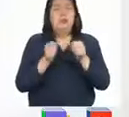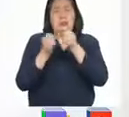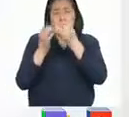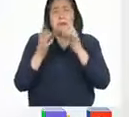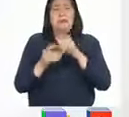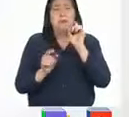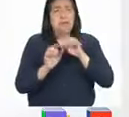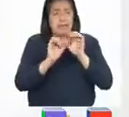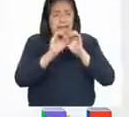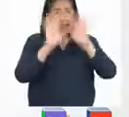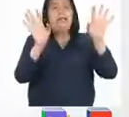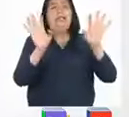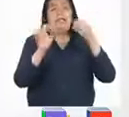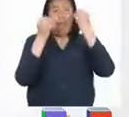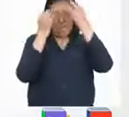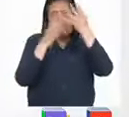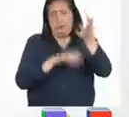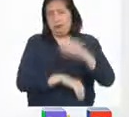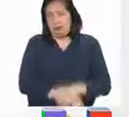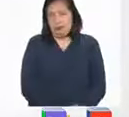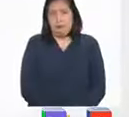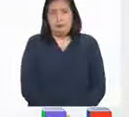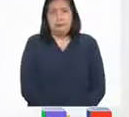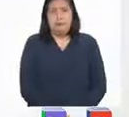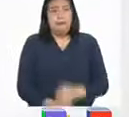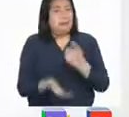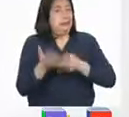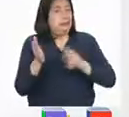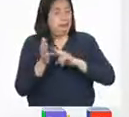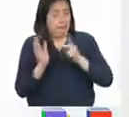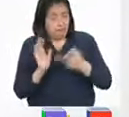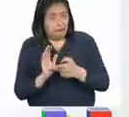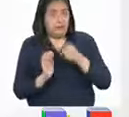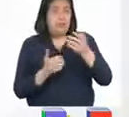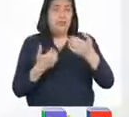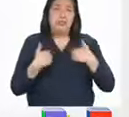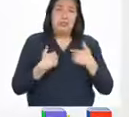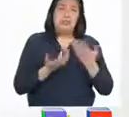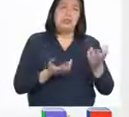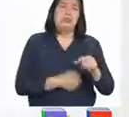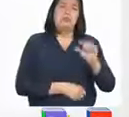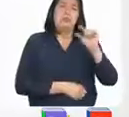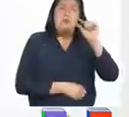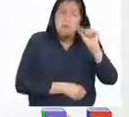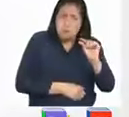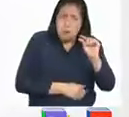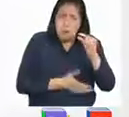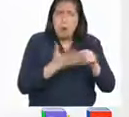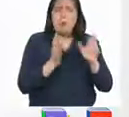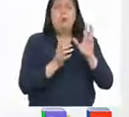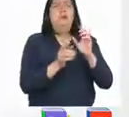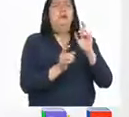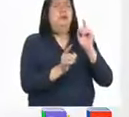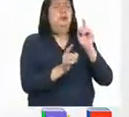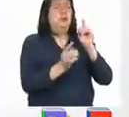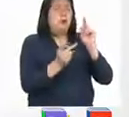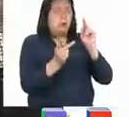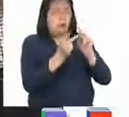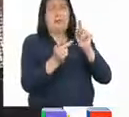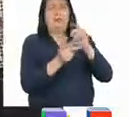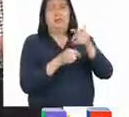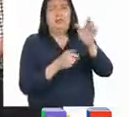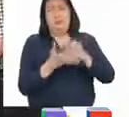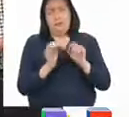fin de obtener claridad en la información. Es decir, tendrás información un poco menos precisa, pero más